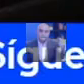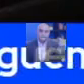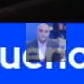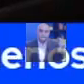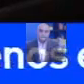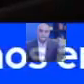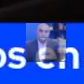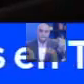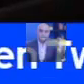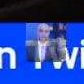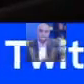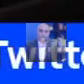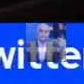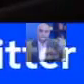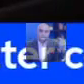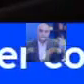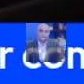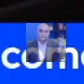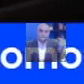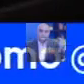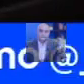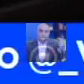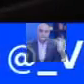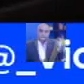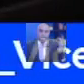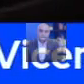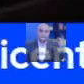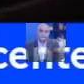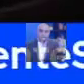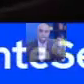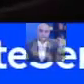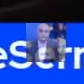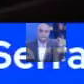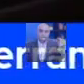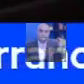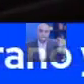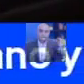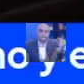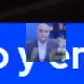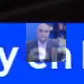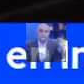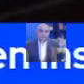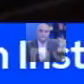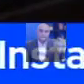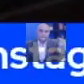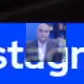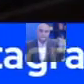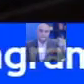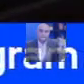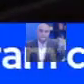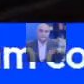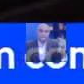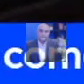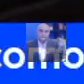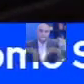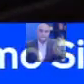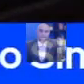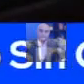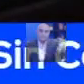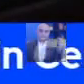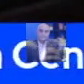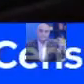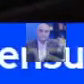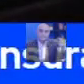realmente complicado. Voy a refrescarle la memoria de tus seguidores. En el año 2020, en el